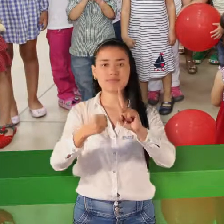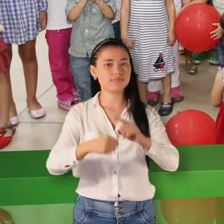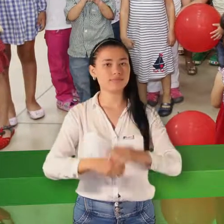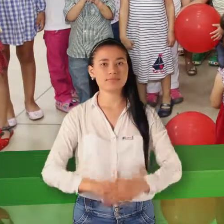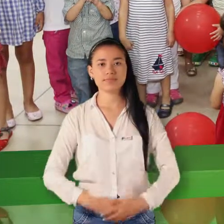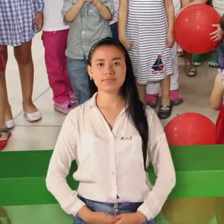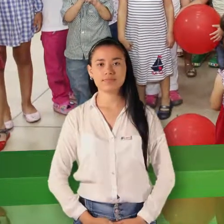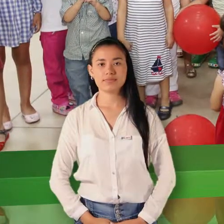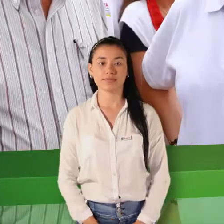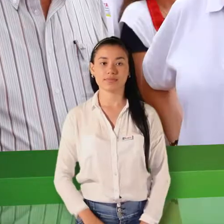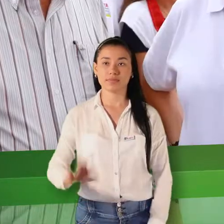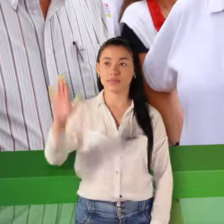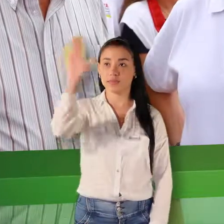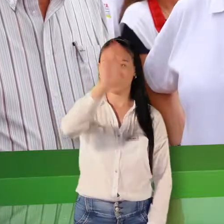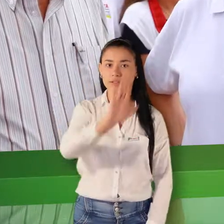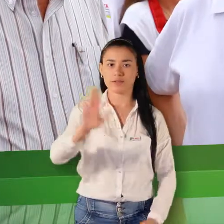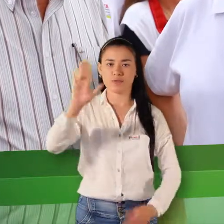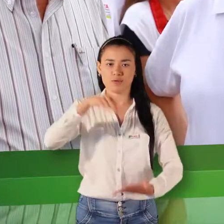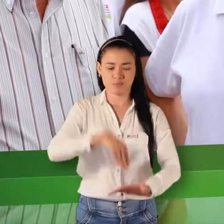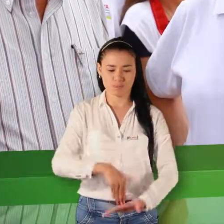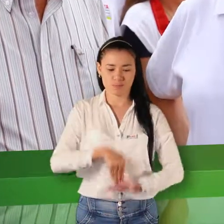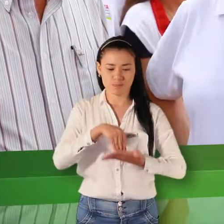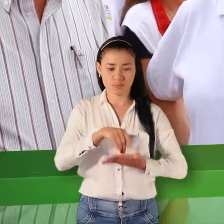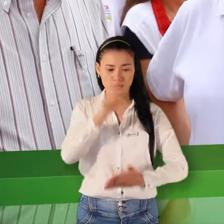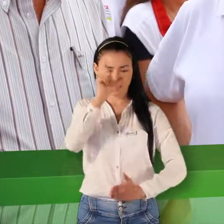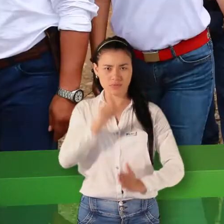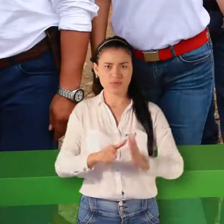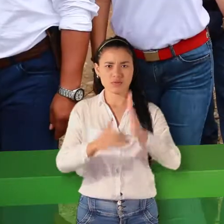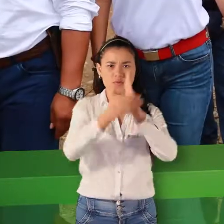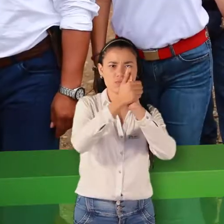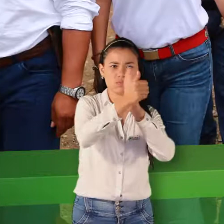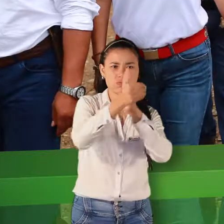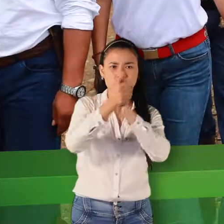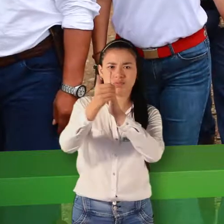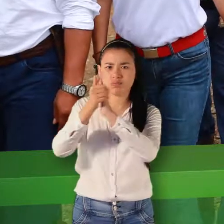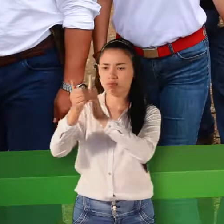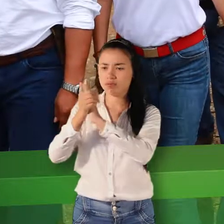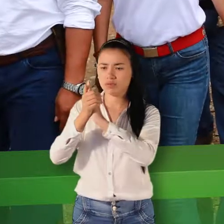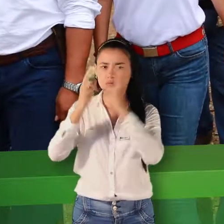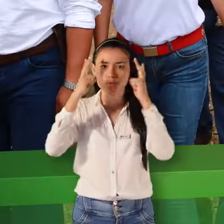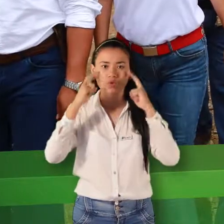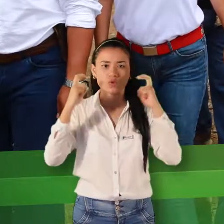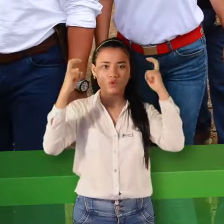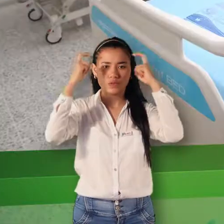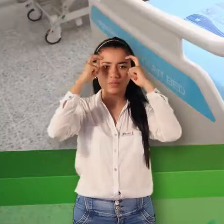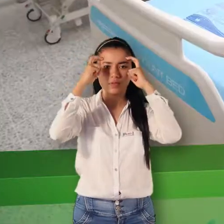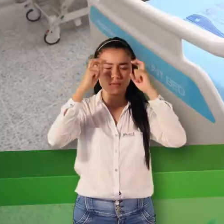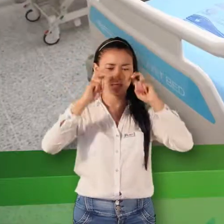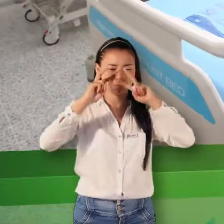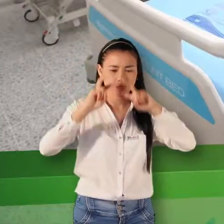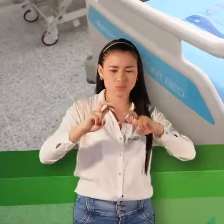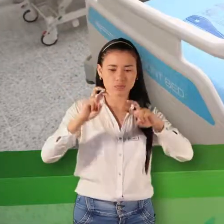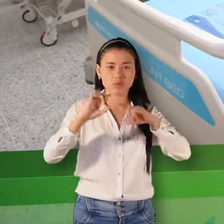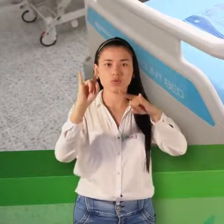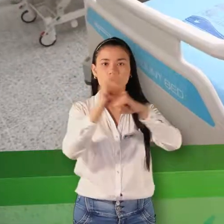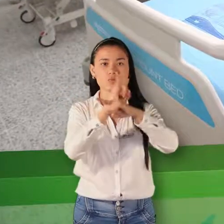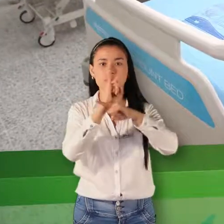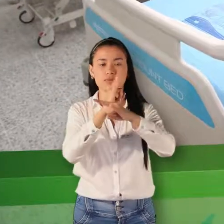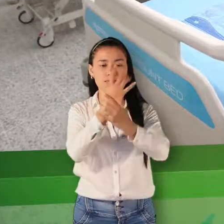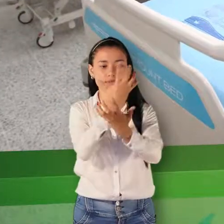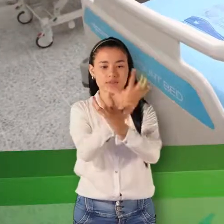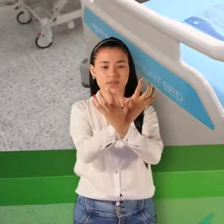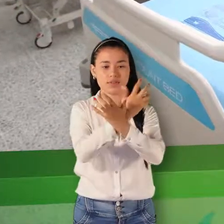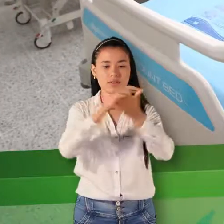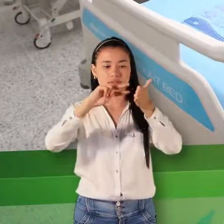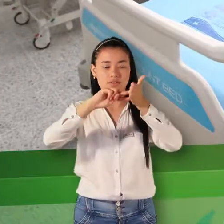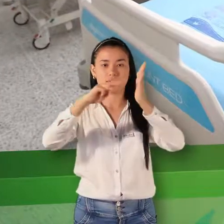hogares sin violencia. Un departamento que fortalezca el talento humano en sus capacidades de generación de conocimiento,